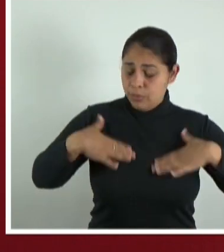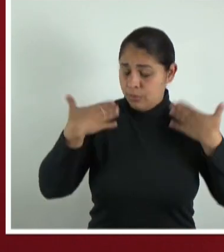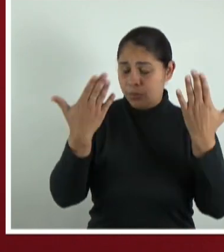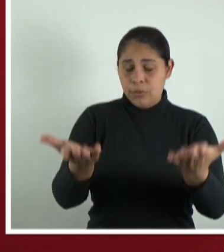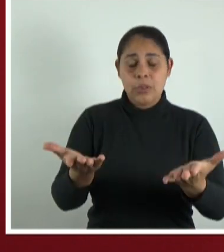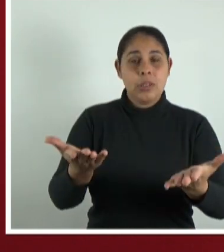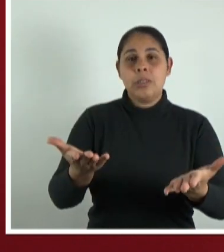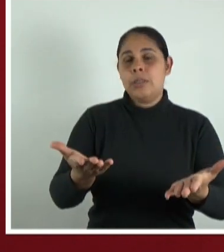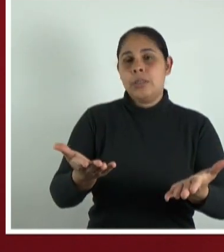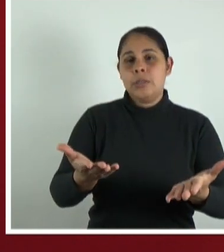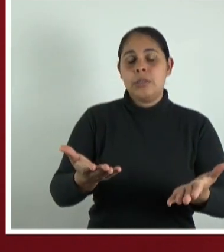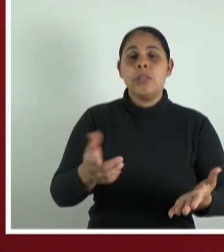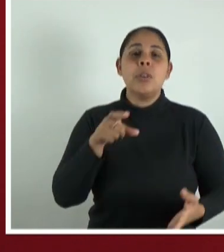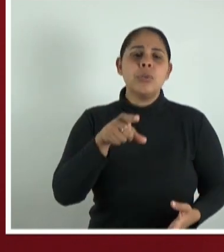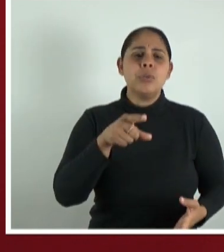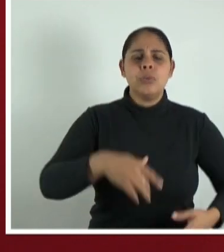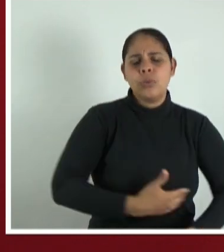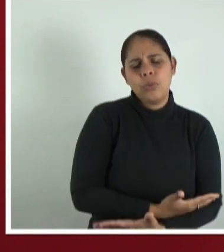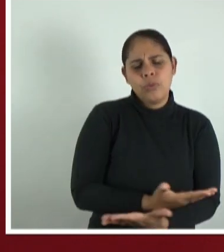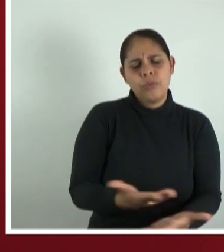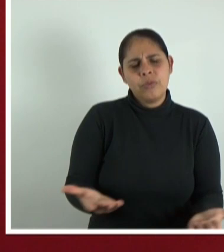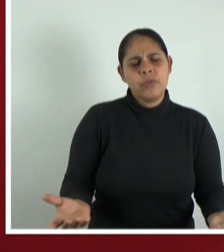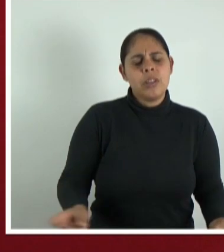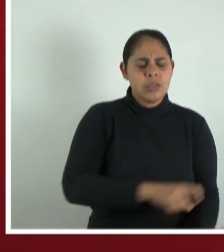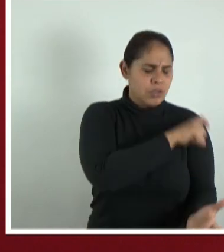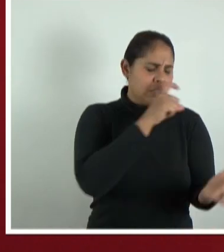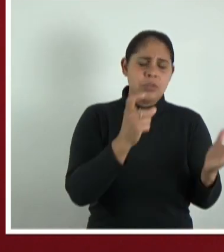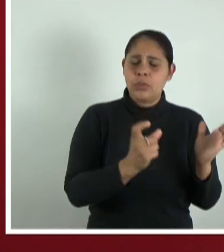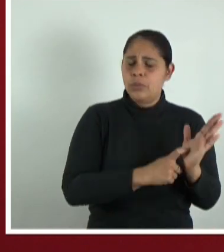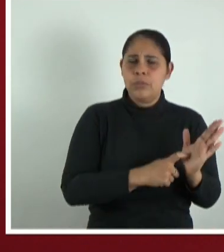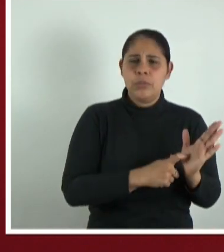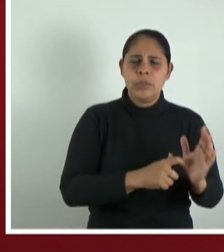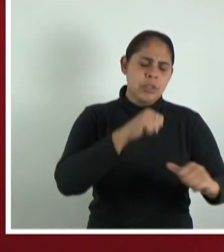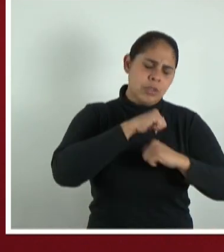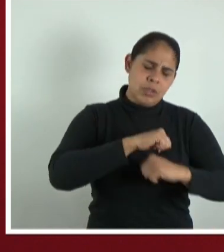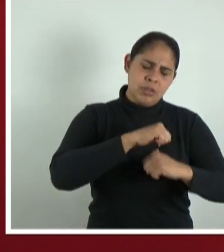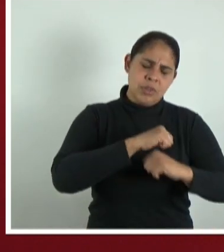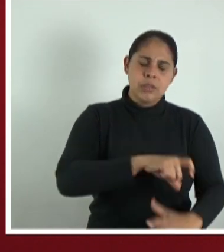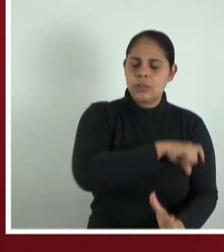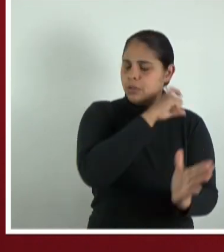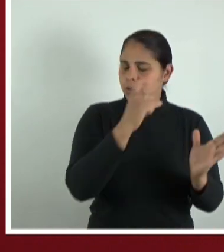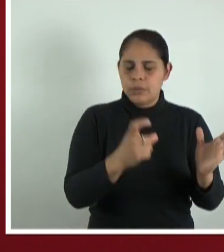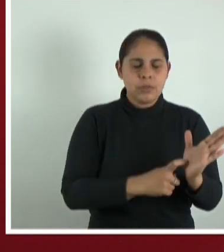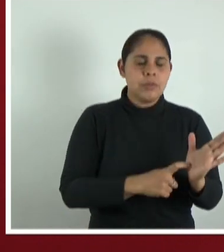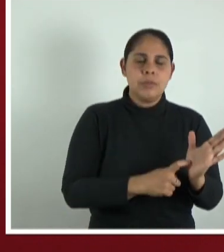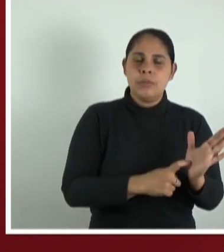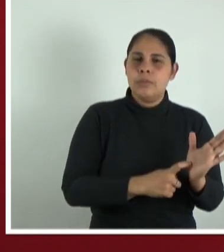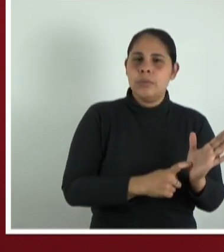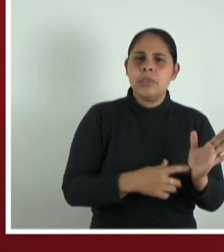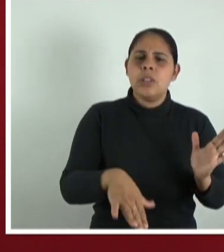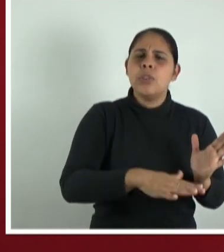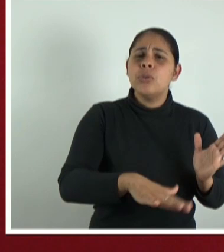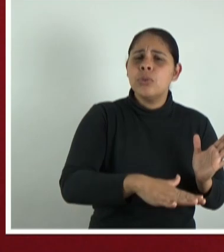Pongan toda su confianza y toda su esperanza completamente